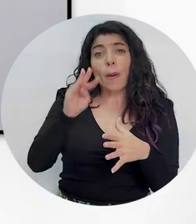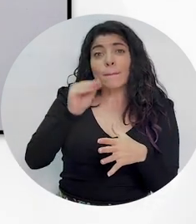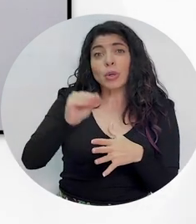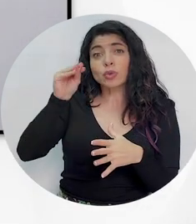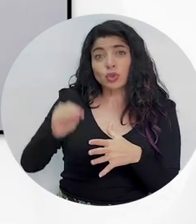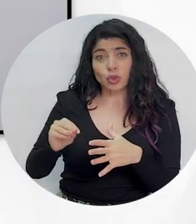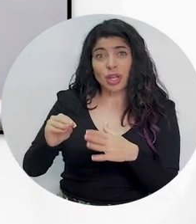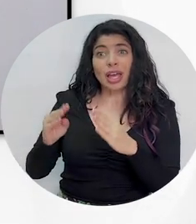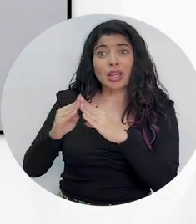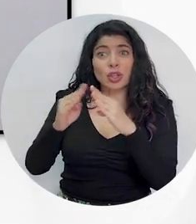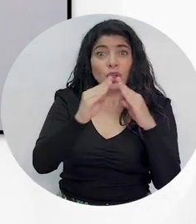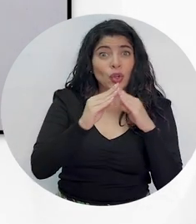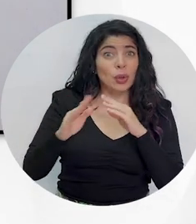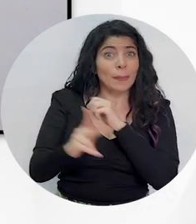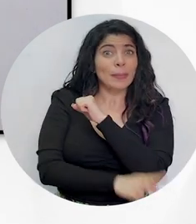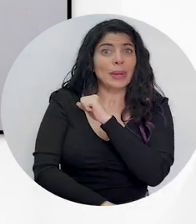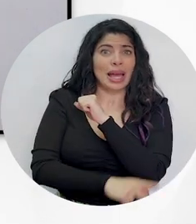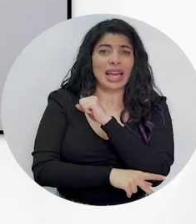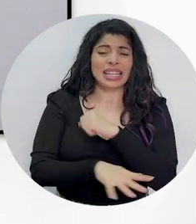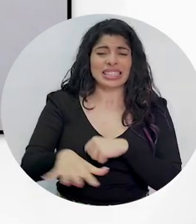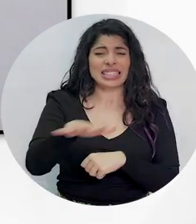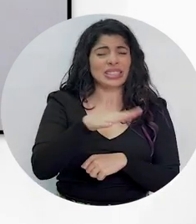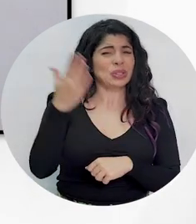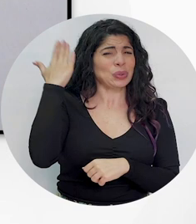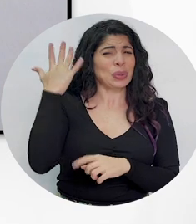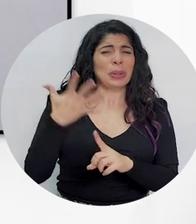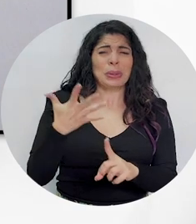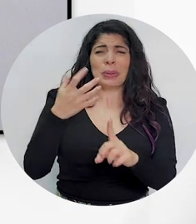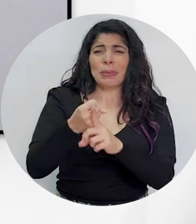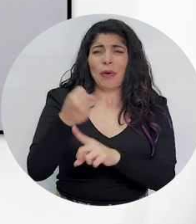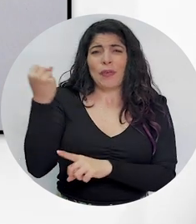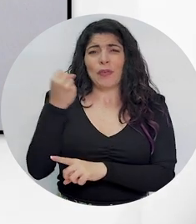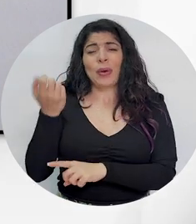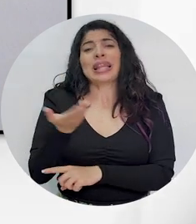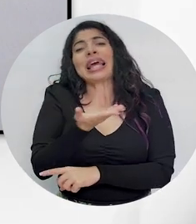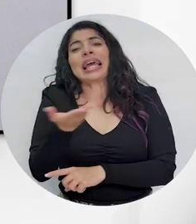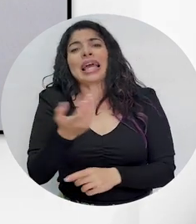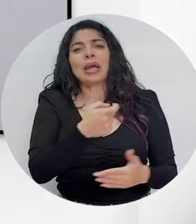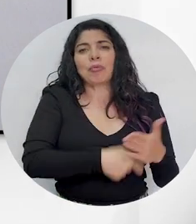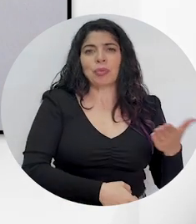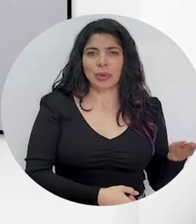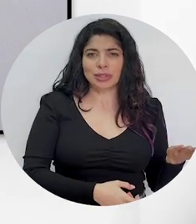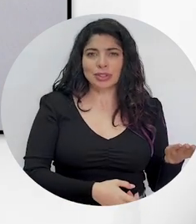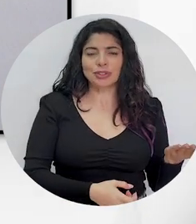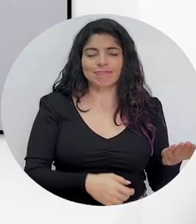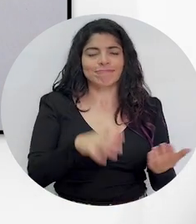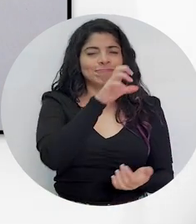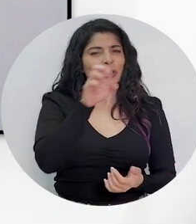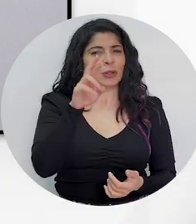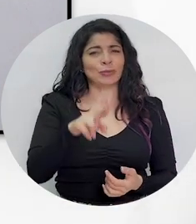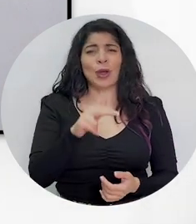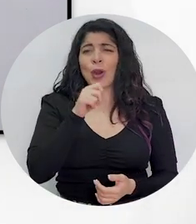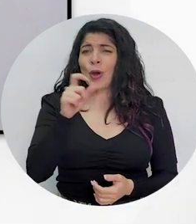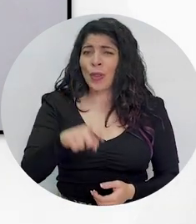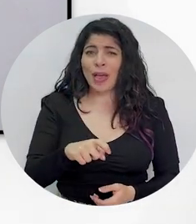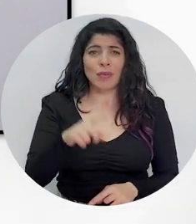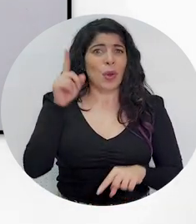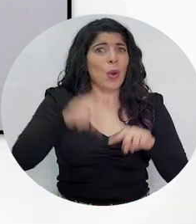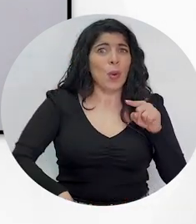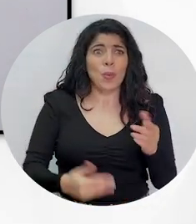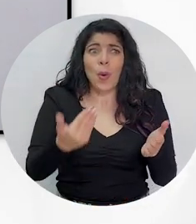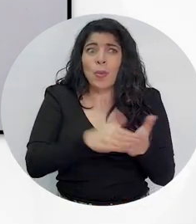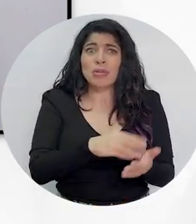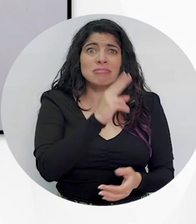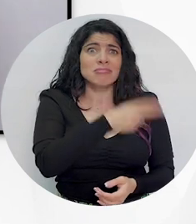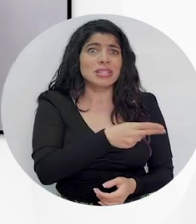el 54% de los hogares del país. El impacto fue muchísimo mayor que el de cualquier impuesto. Costa Rica